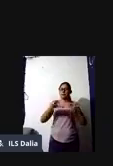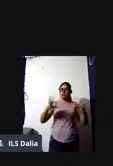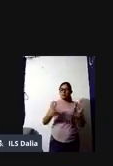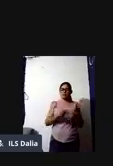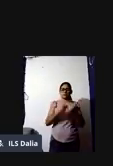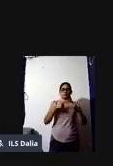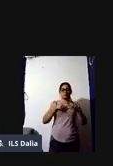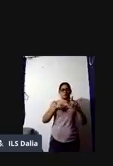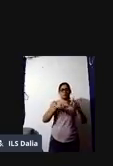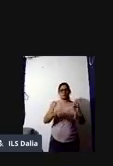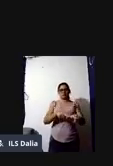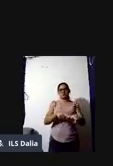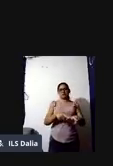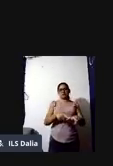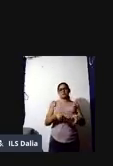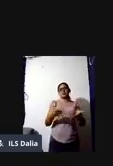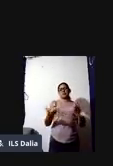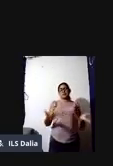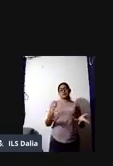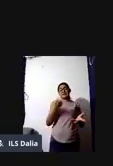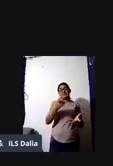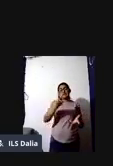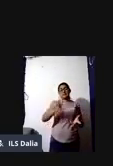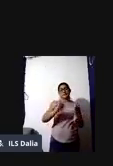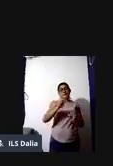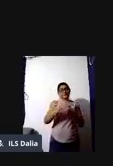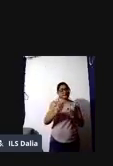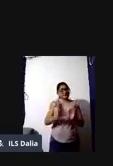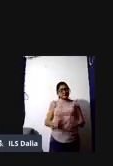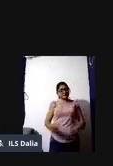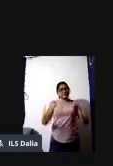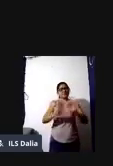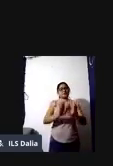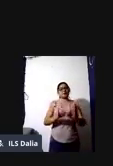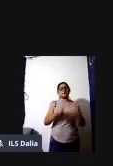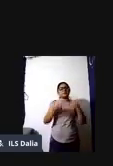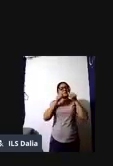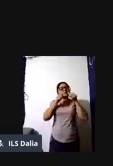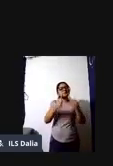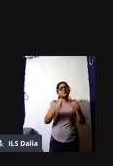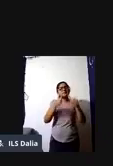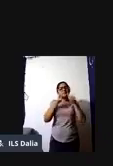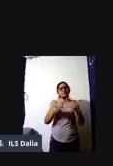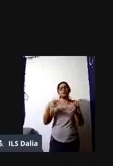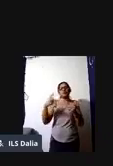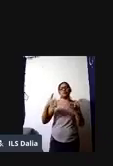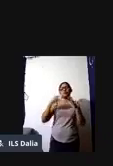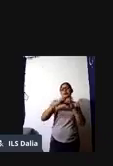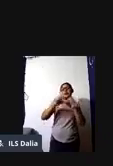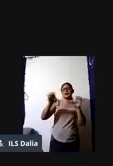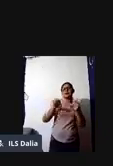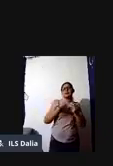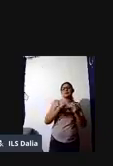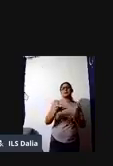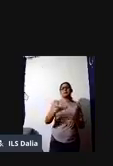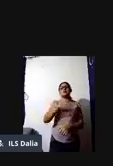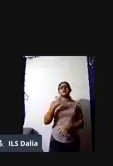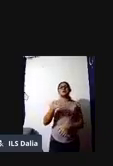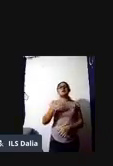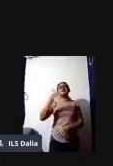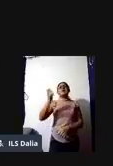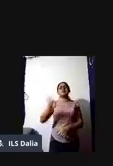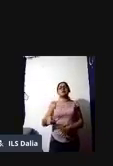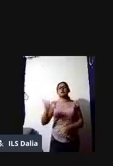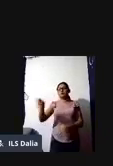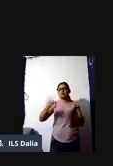a distancia. Es fundamental que escuchen cómo se siente su equipo de trabajo y ustedes